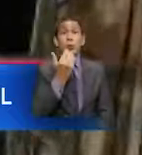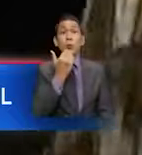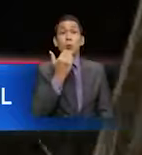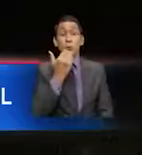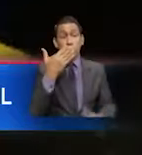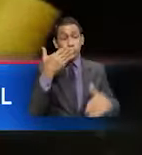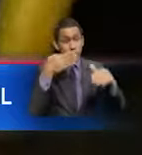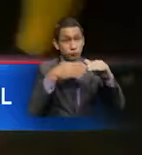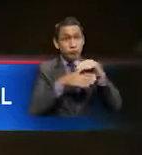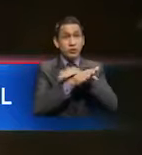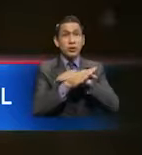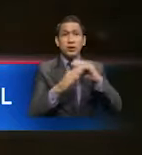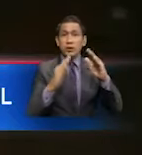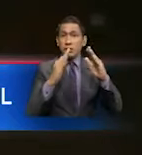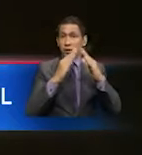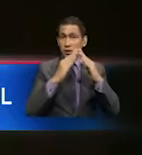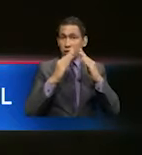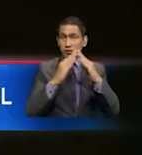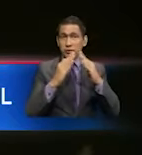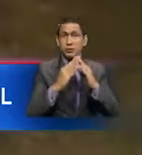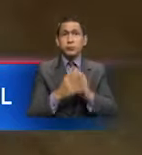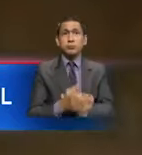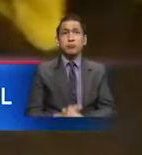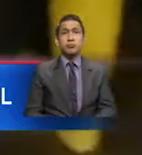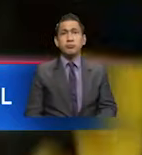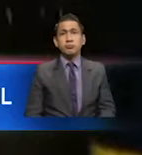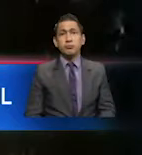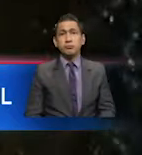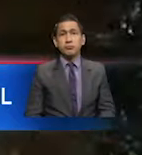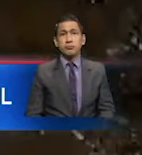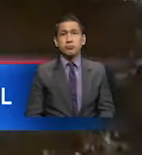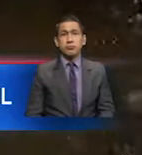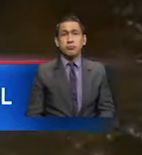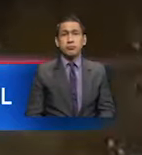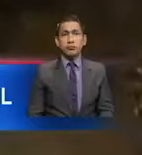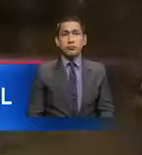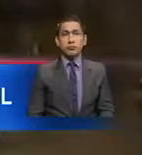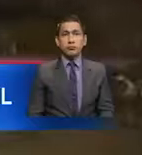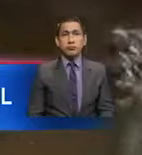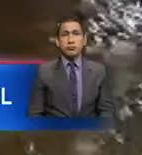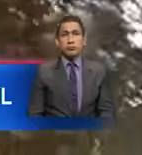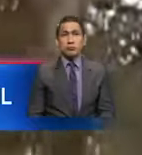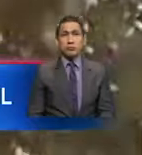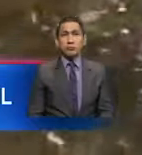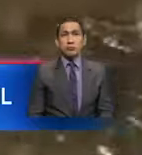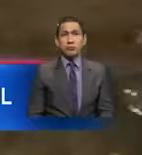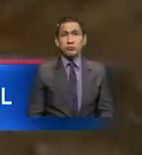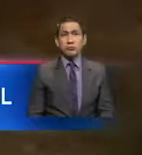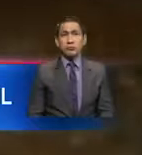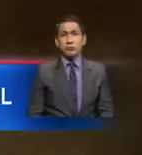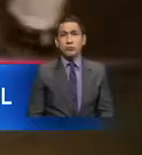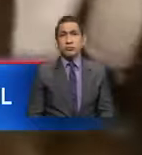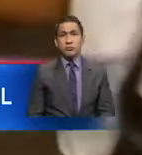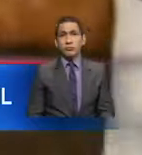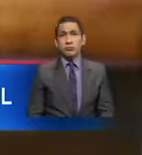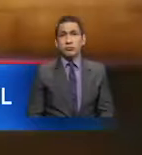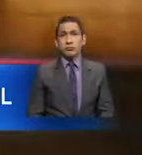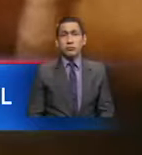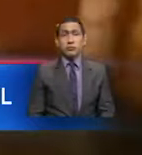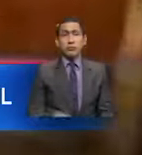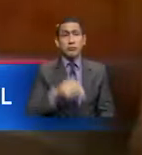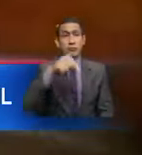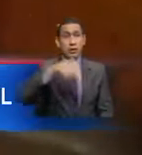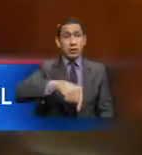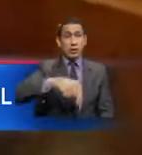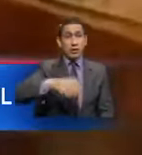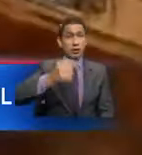la sala de esta vivienda de una persona que vamos a ver más adelante. ¿Qué había aquí? Bueno, acá había muebles,